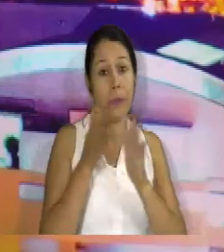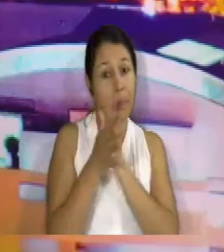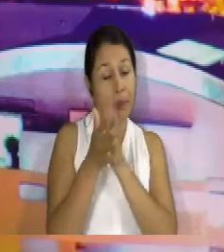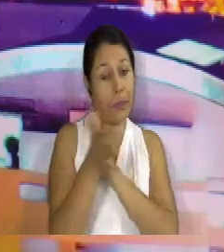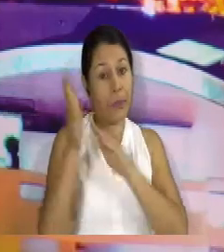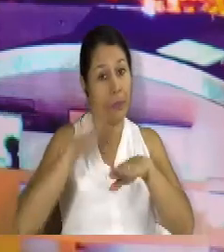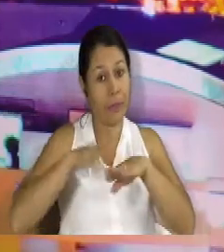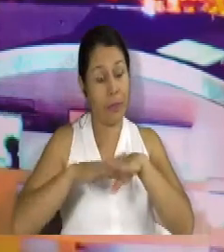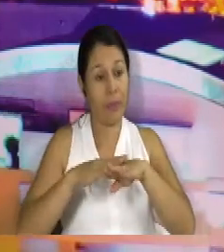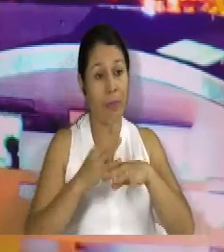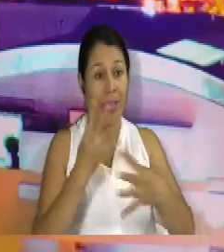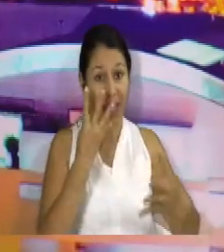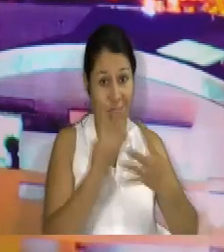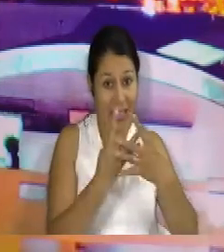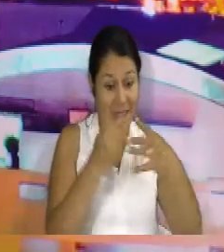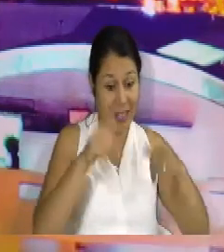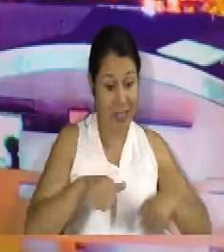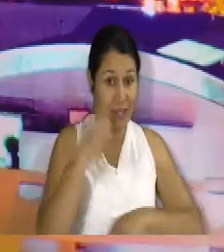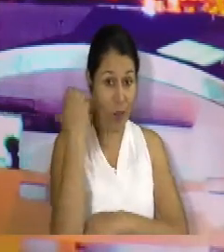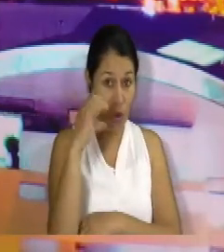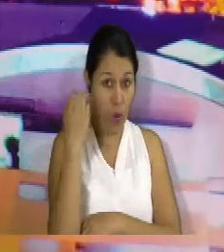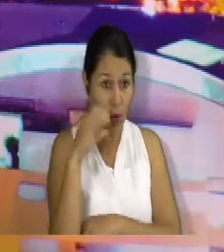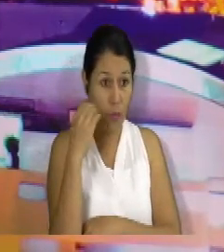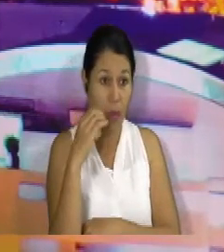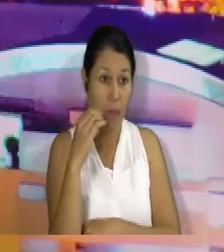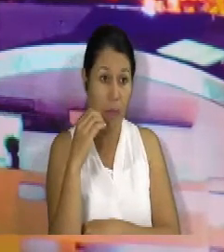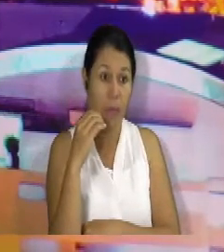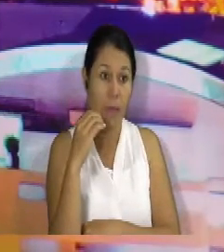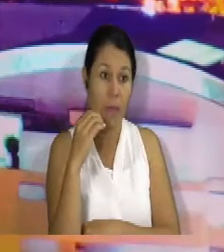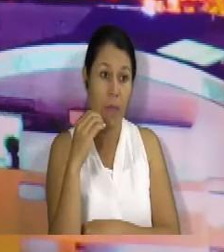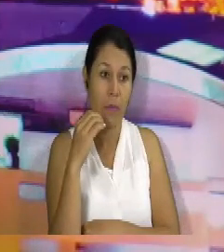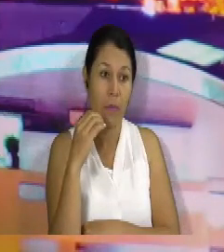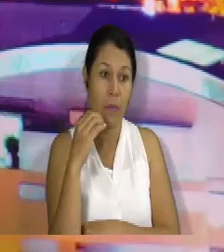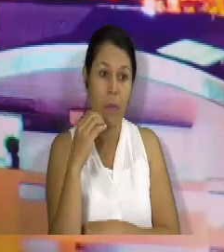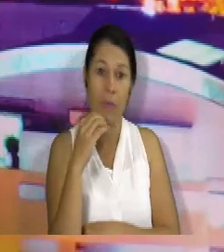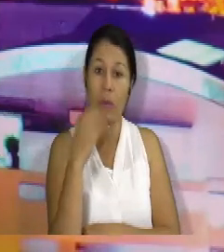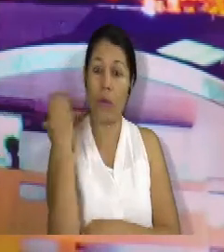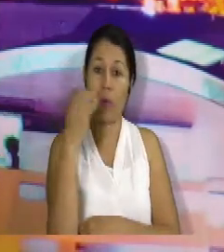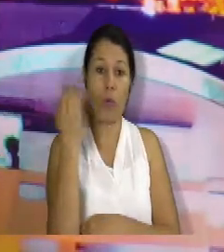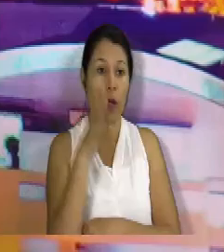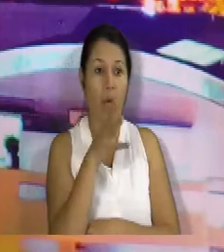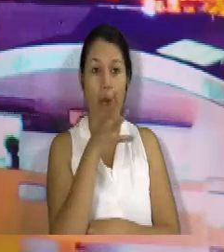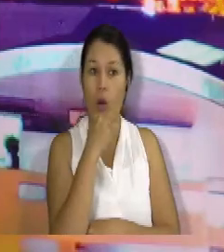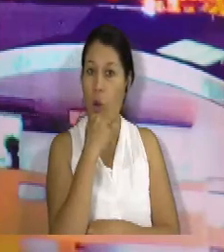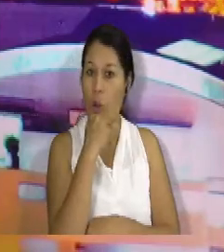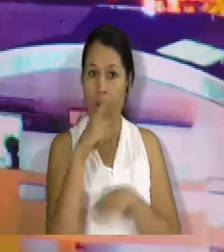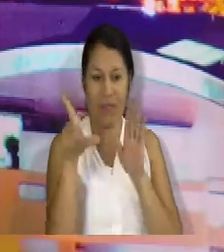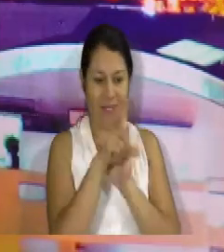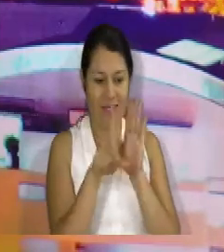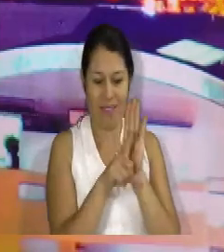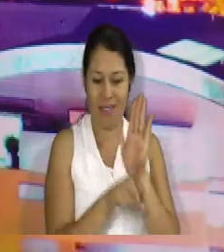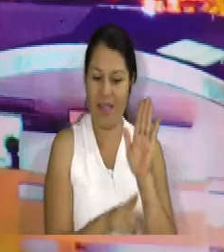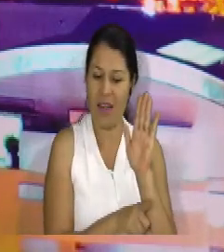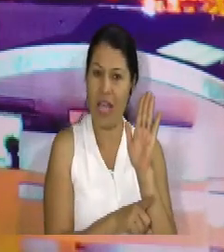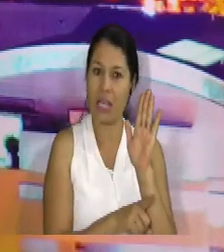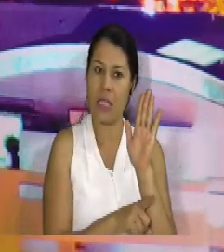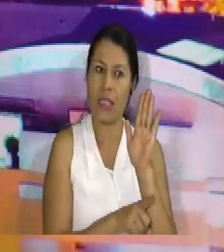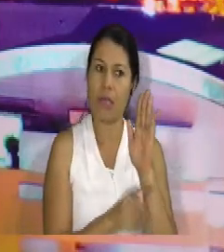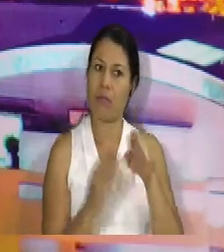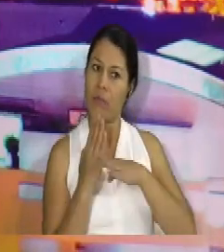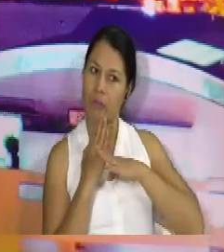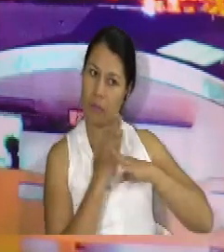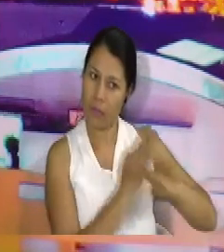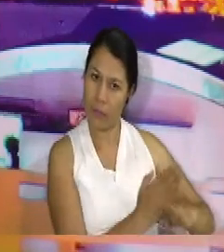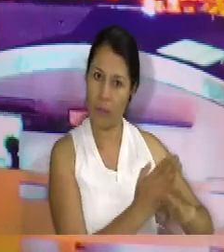Colombia, y sobre todo en Colombia no existe una política criminal preventiva frente al tema de la violencia y el